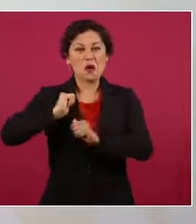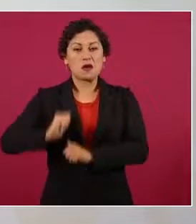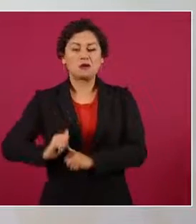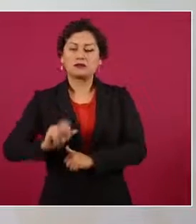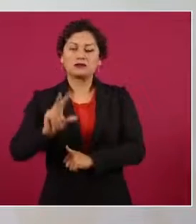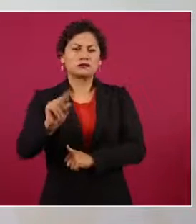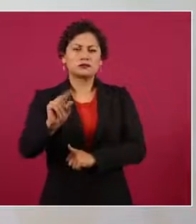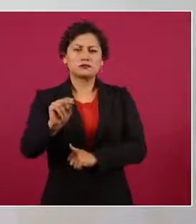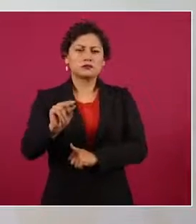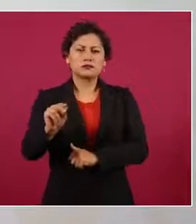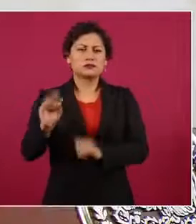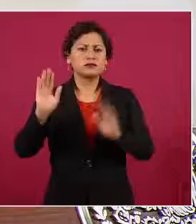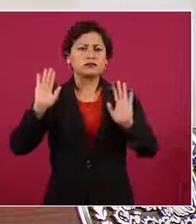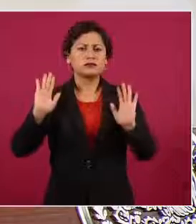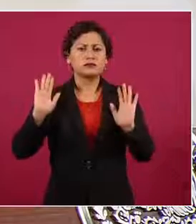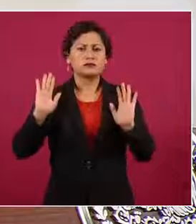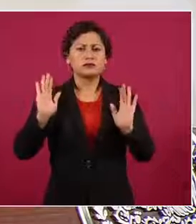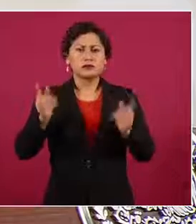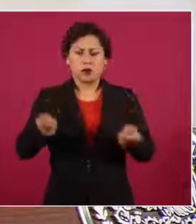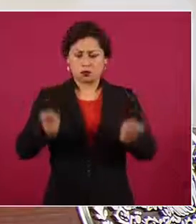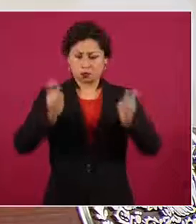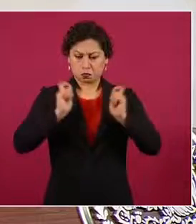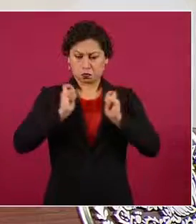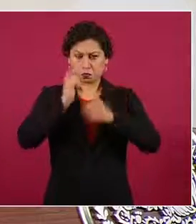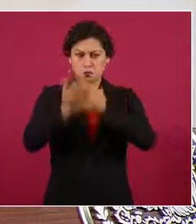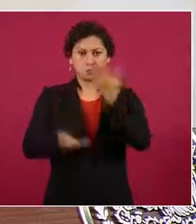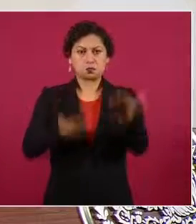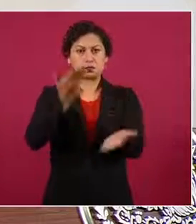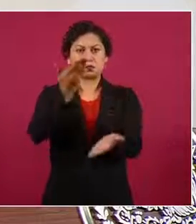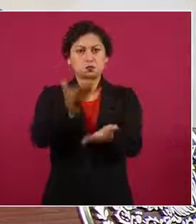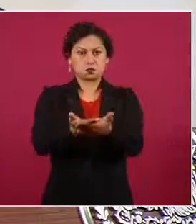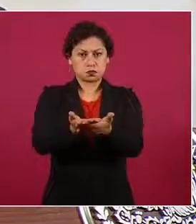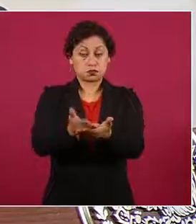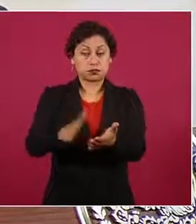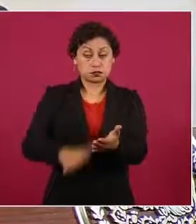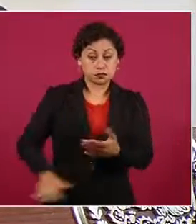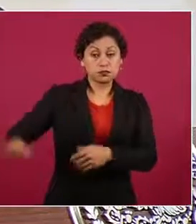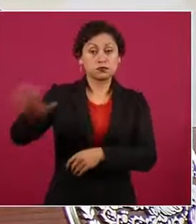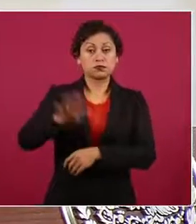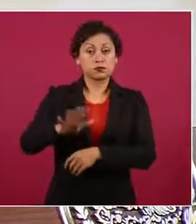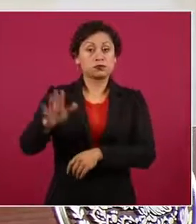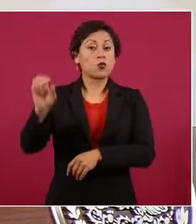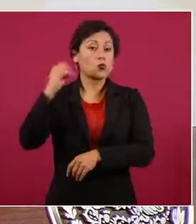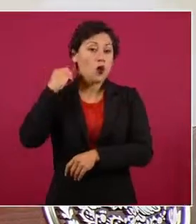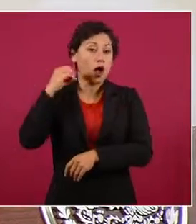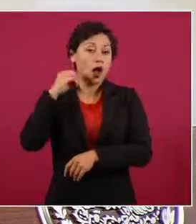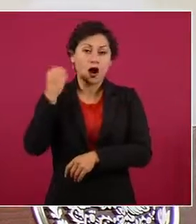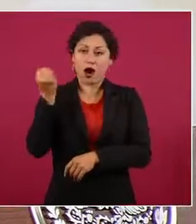Esa es la democracia en los pueblos de Oaxaca.